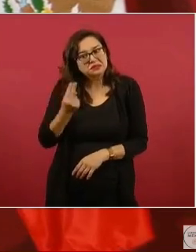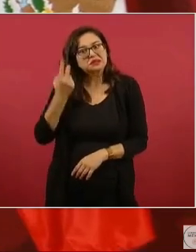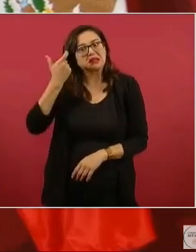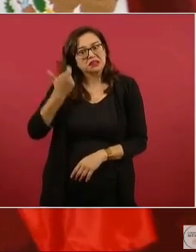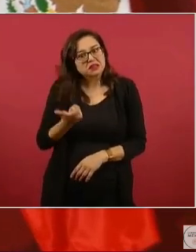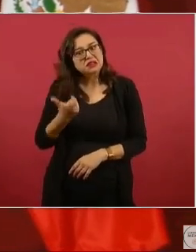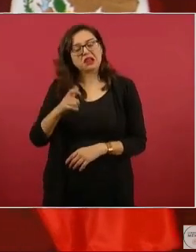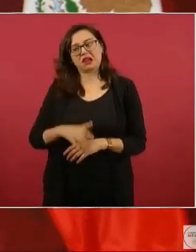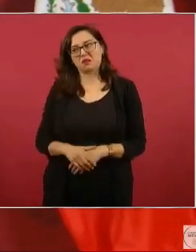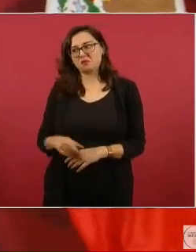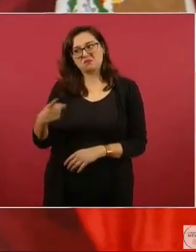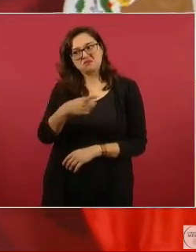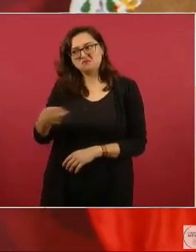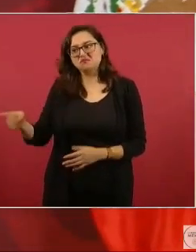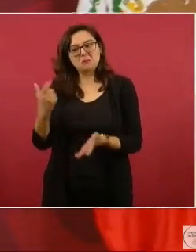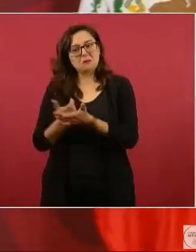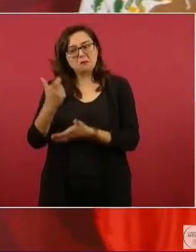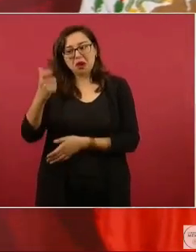por eso